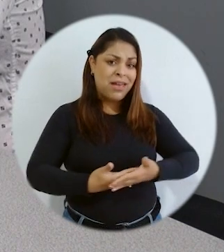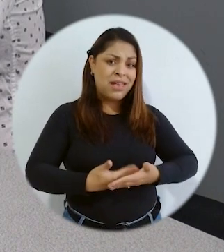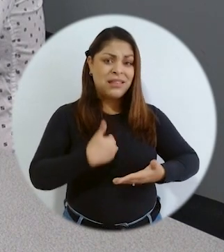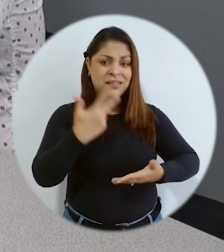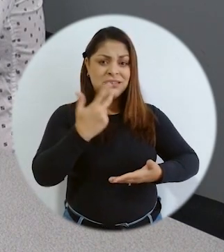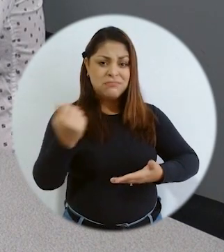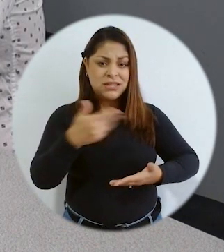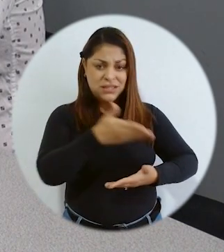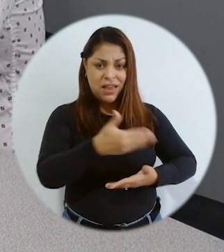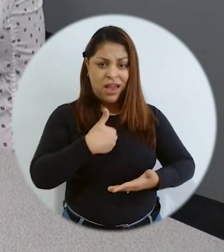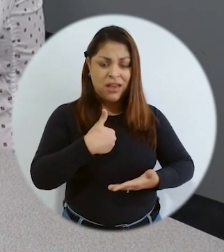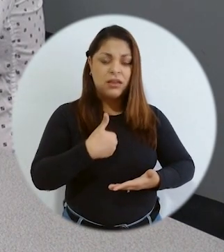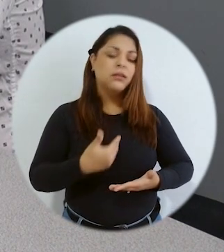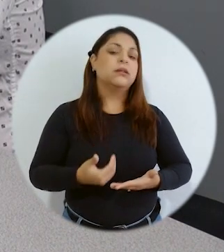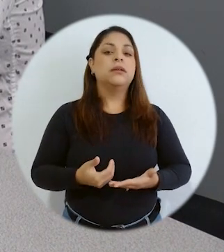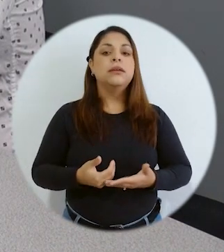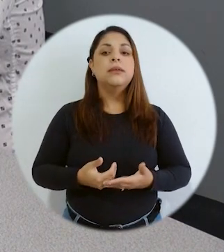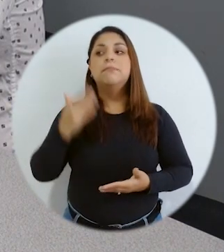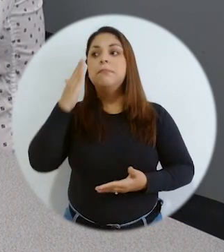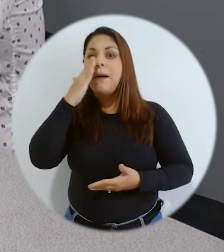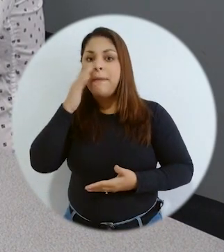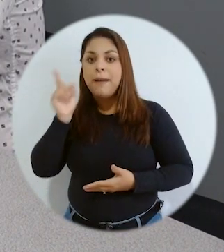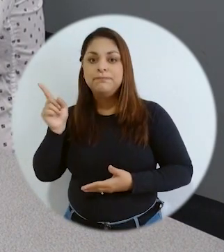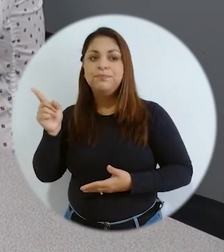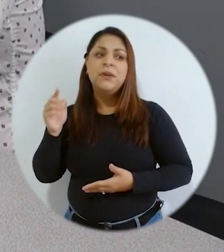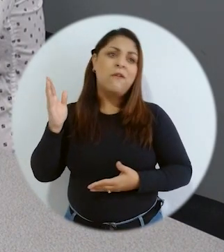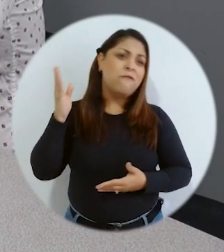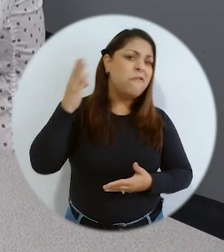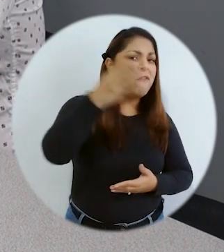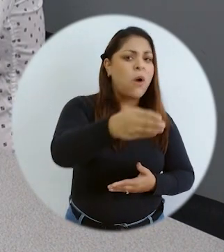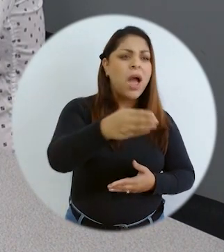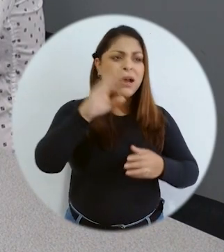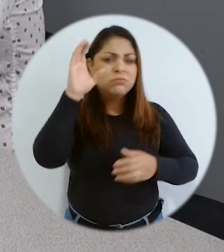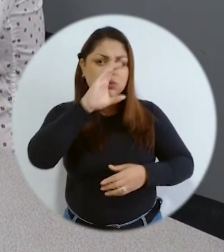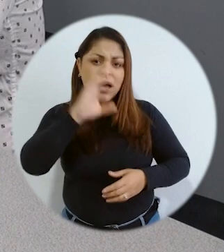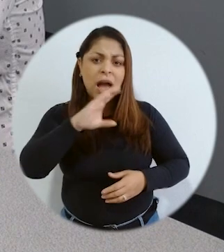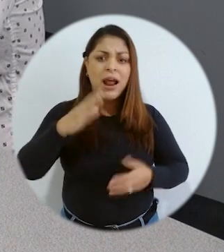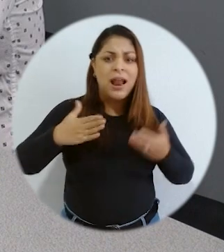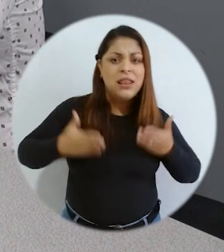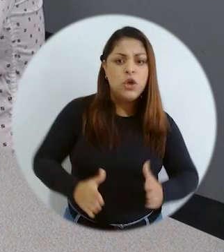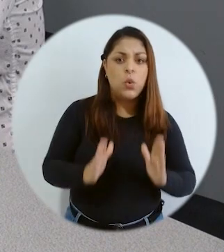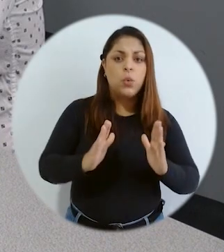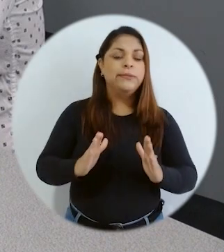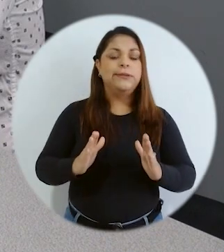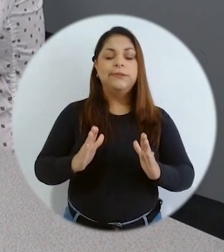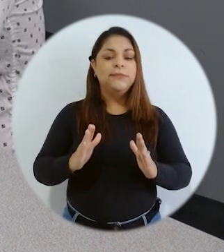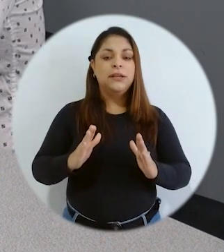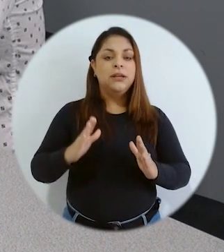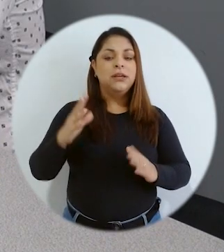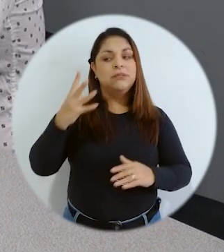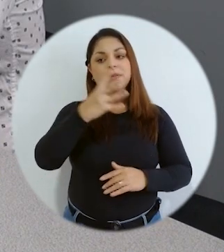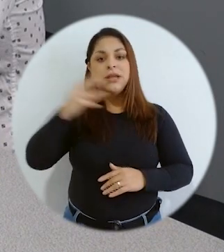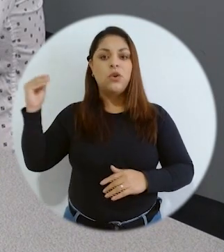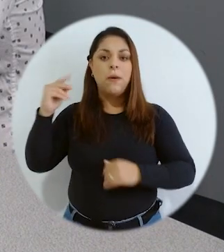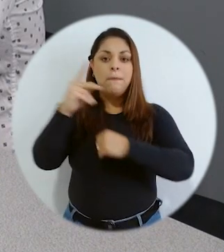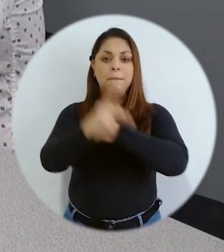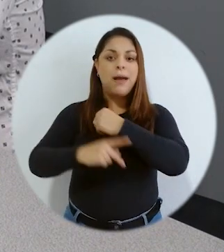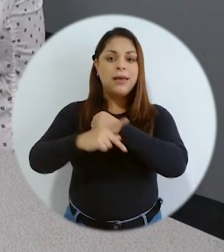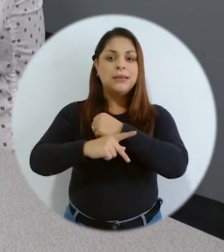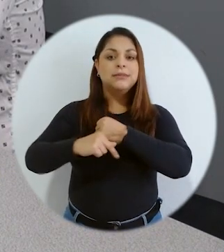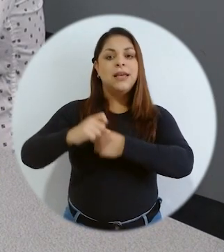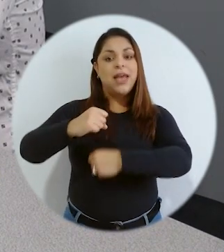¿sí? Pero era un actor más dentro del escenario bélico de la época. En Centroamérica había una influencia